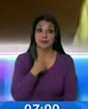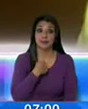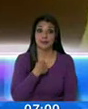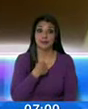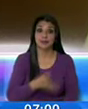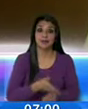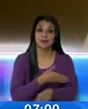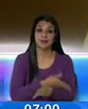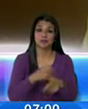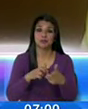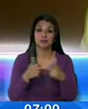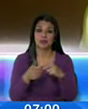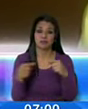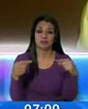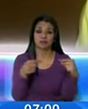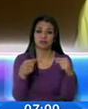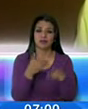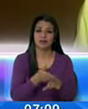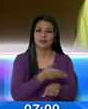una rencilla ya anterior